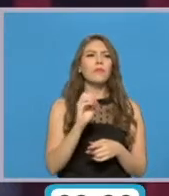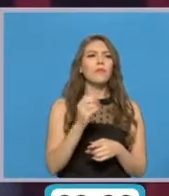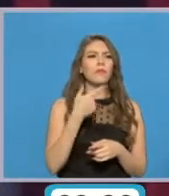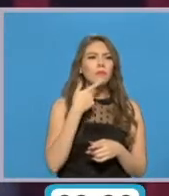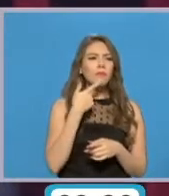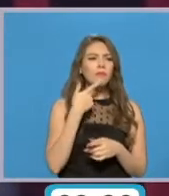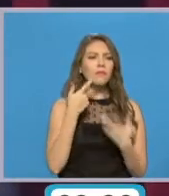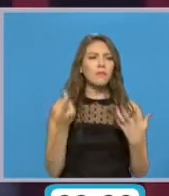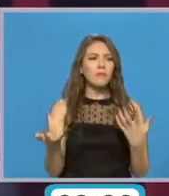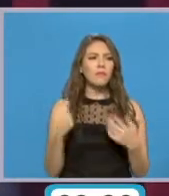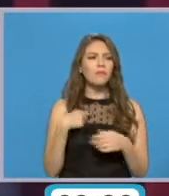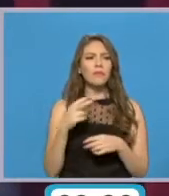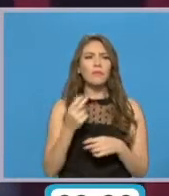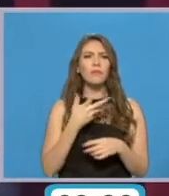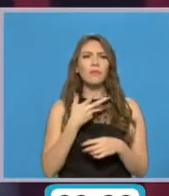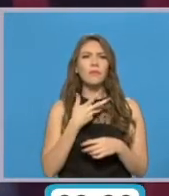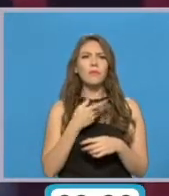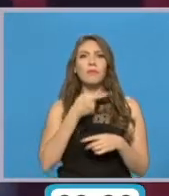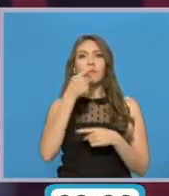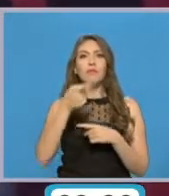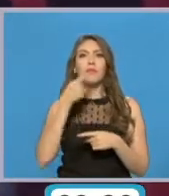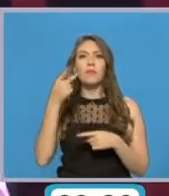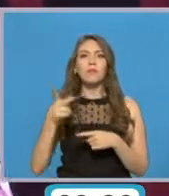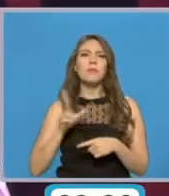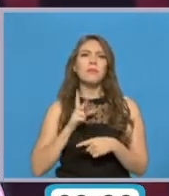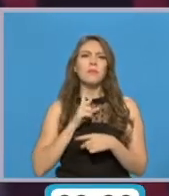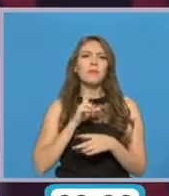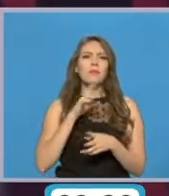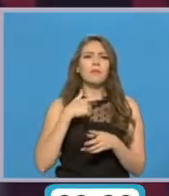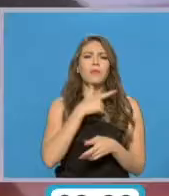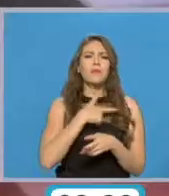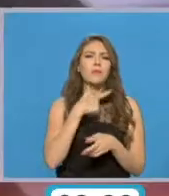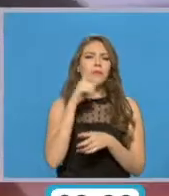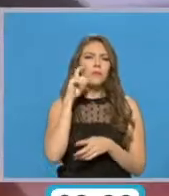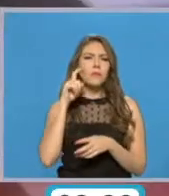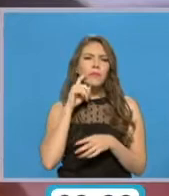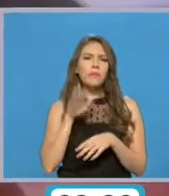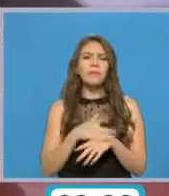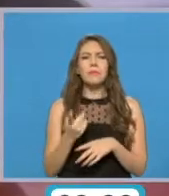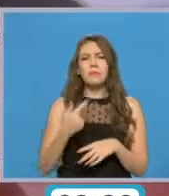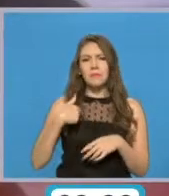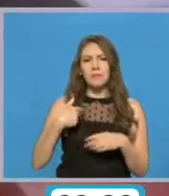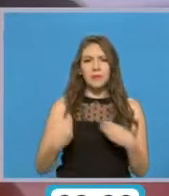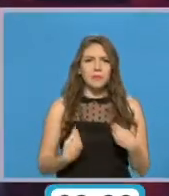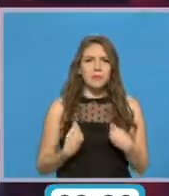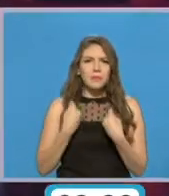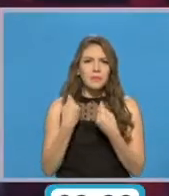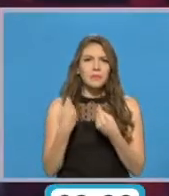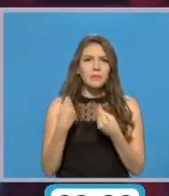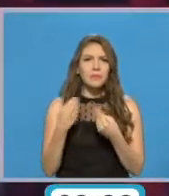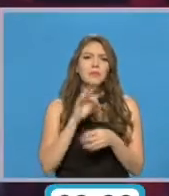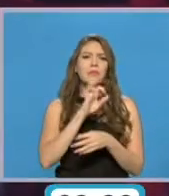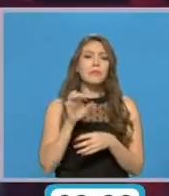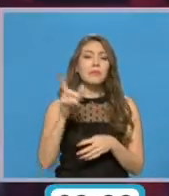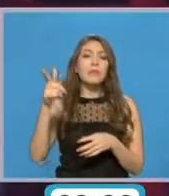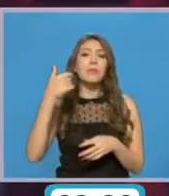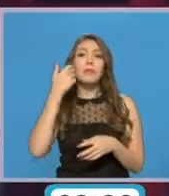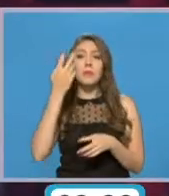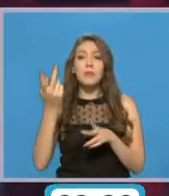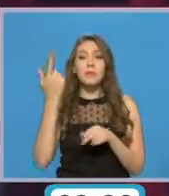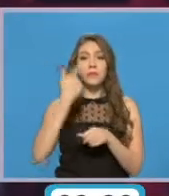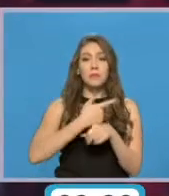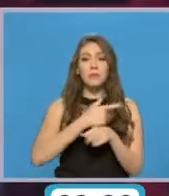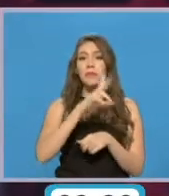no tengo por qué estar diciendo a viva voz cuál es mi orientación sexual, porque es mi vida, y pues el que se quiera dar cuenta que se dé cuenta, y